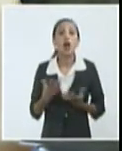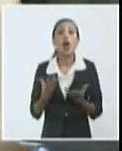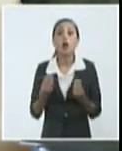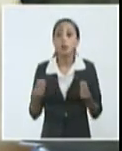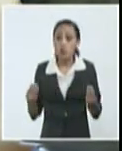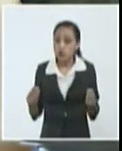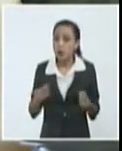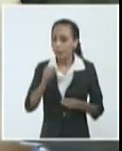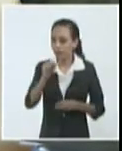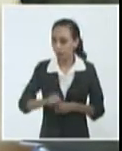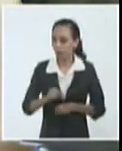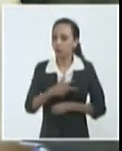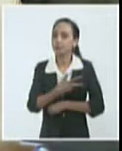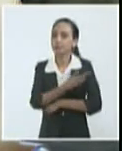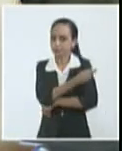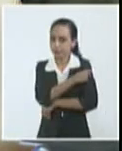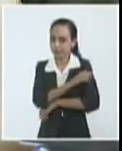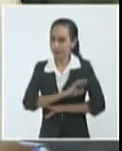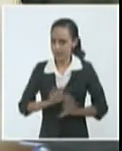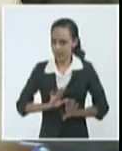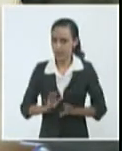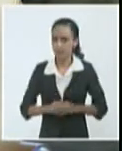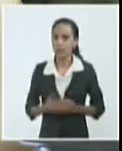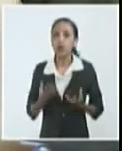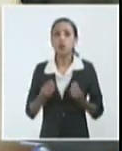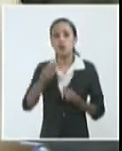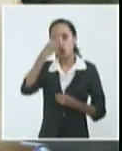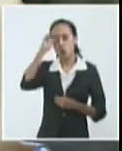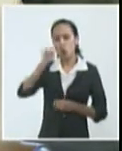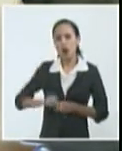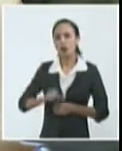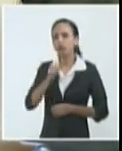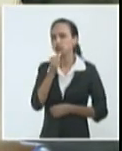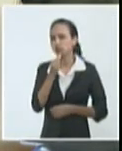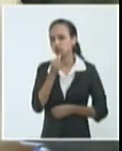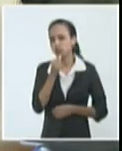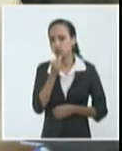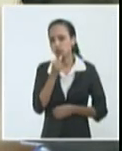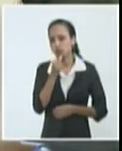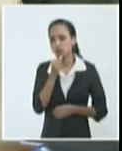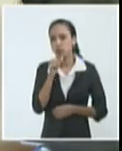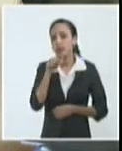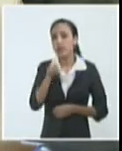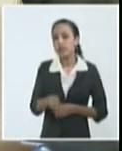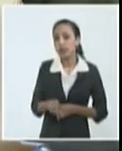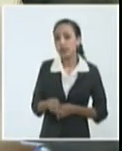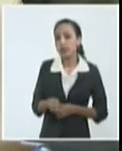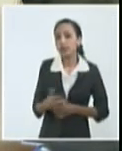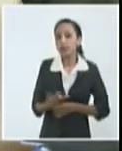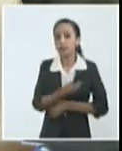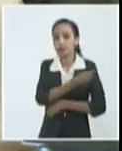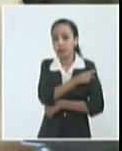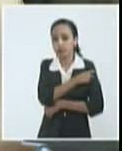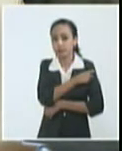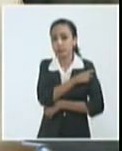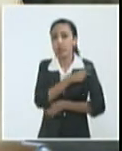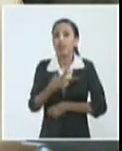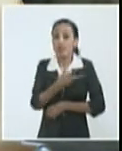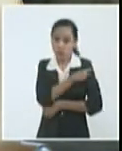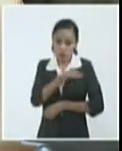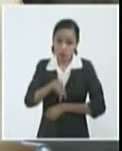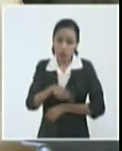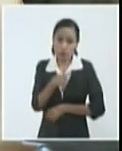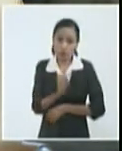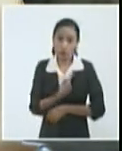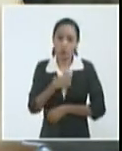en el país. Y también muchos cubanos se preguntan si este esquema anti-COVID-19 de vacunación que tenemos la mayoría